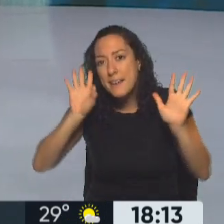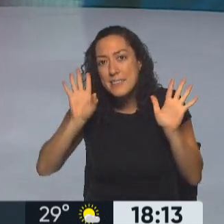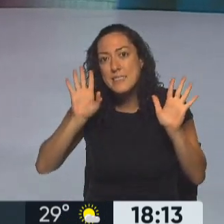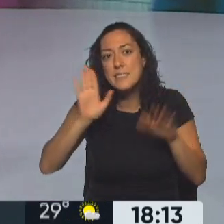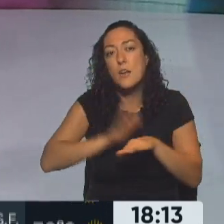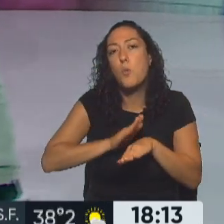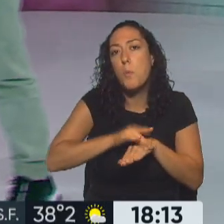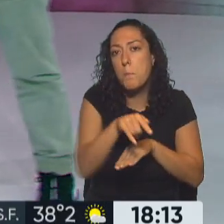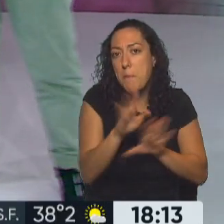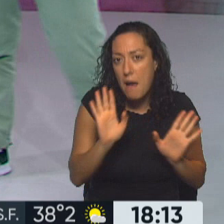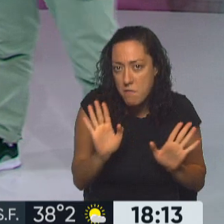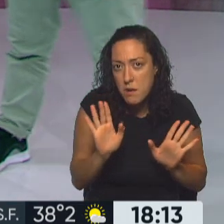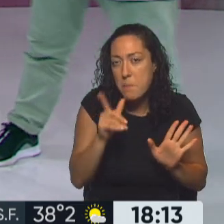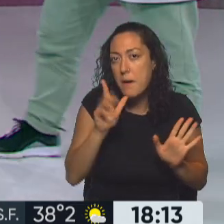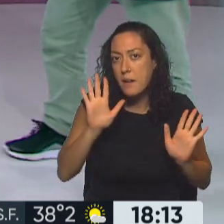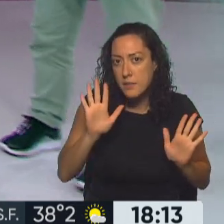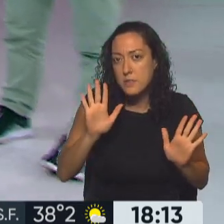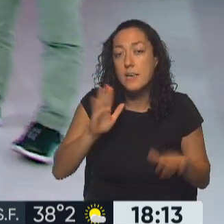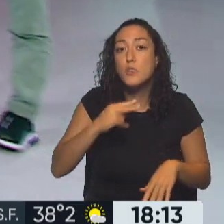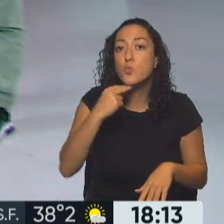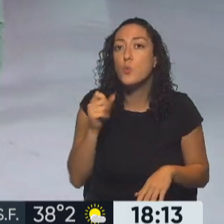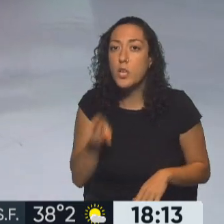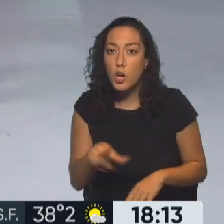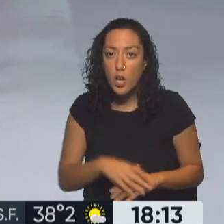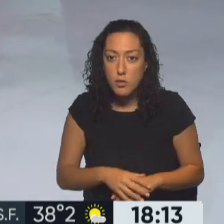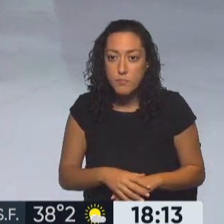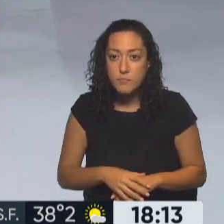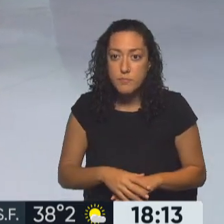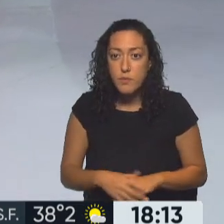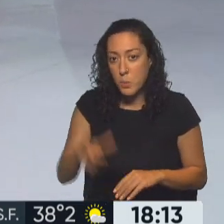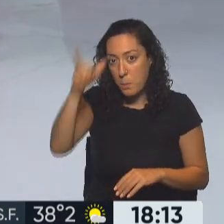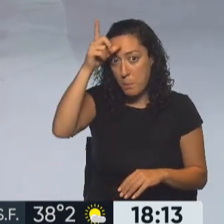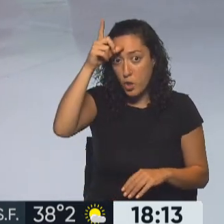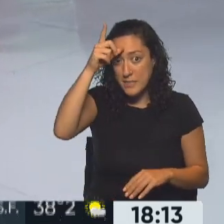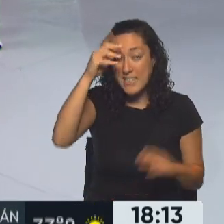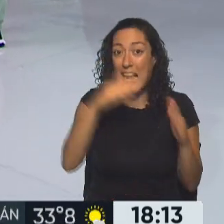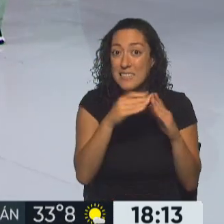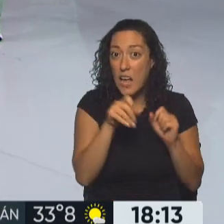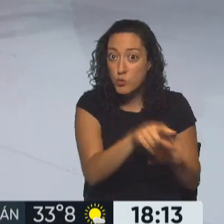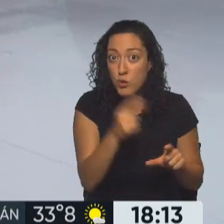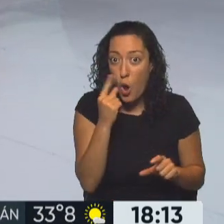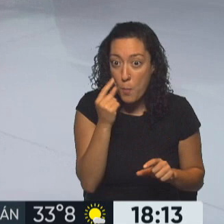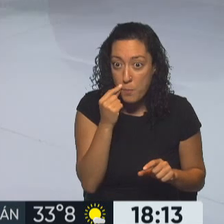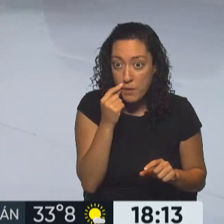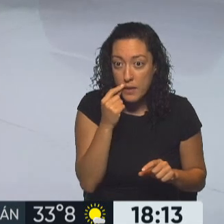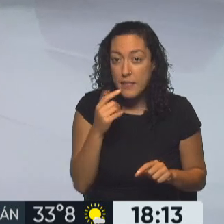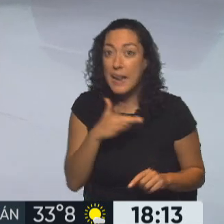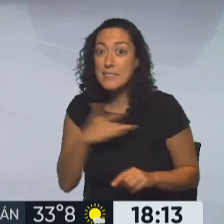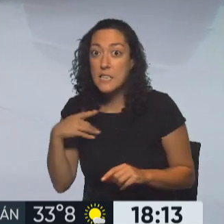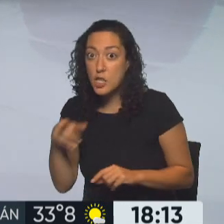es el hijo. Dice la policía que encontró en la casa de él, no en la casa de la